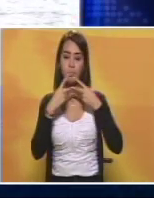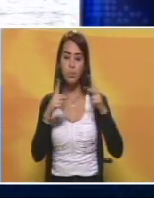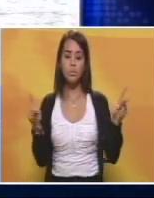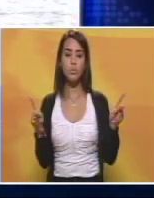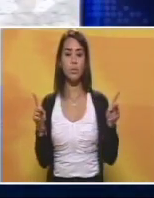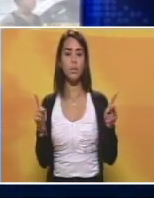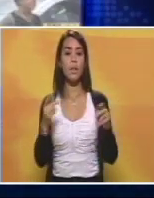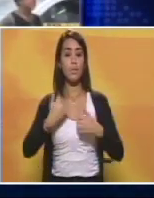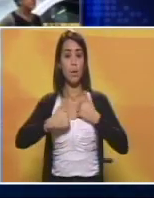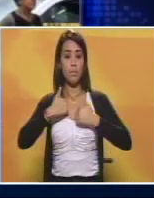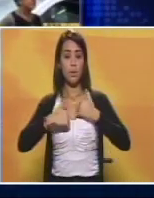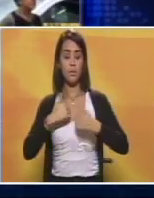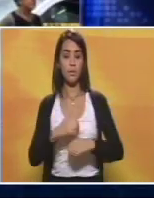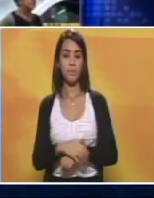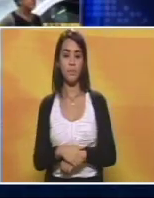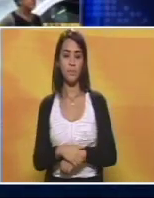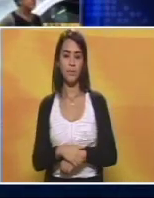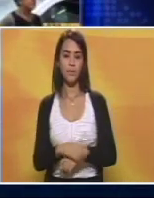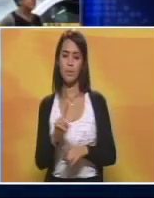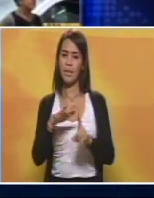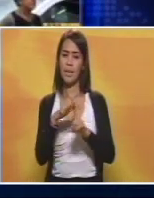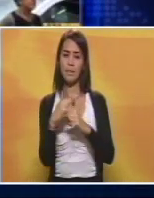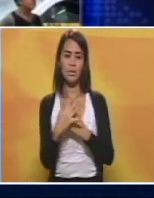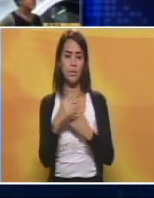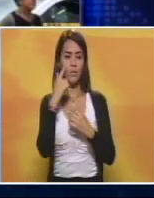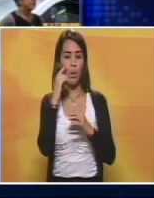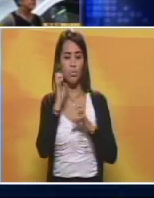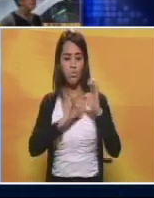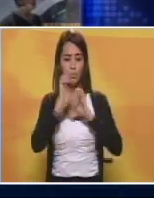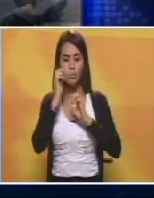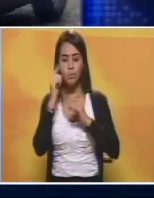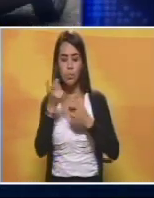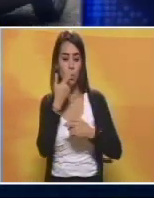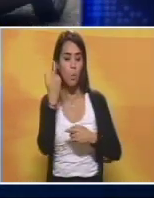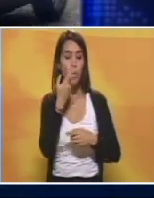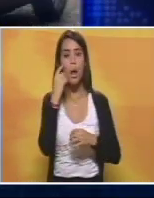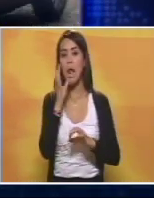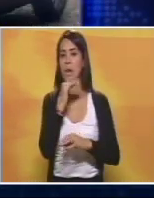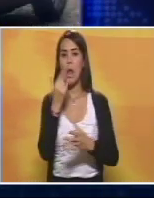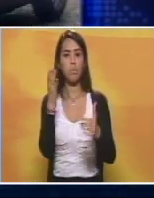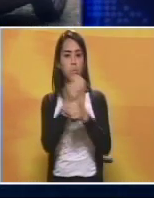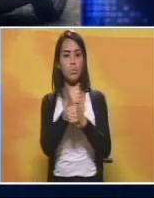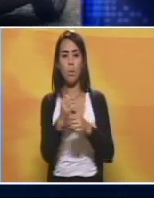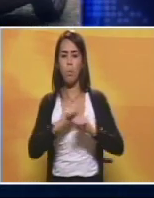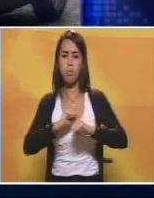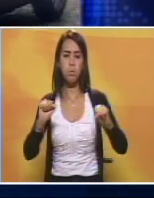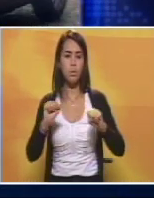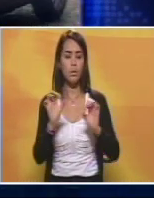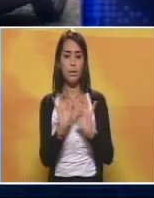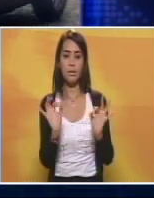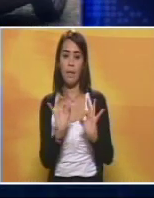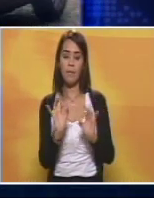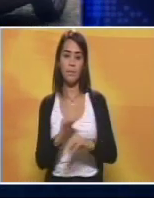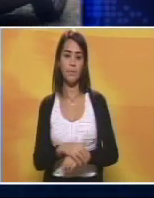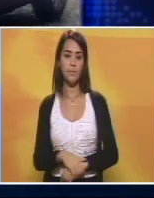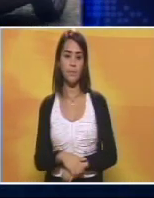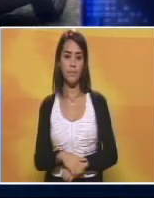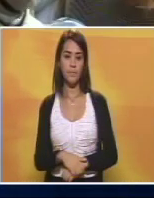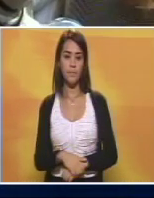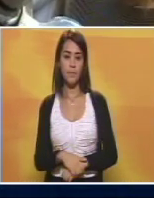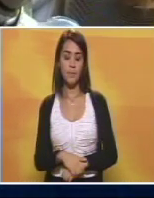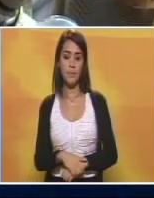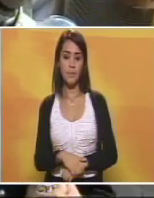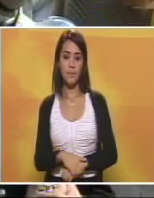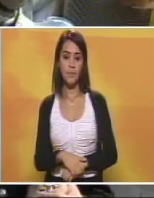de los miércoles pese a la situación las primeras pesquisas que no encontraron artefactos explosivos o que representarán peligro